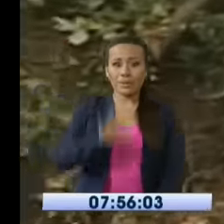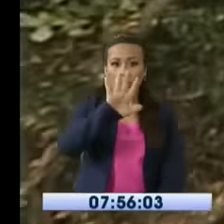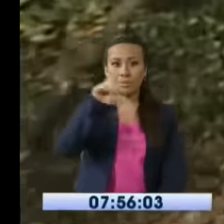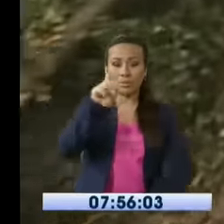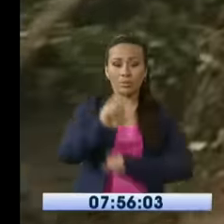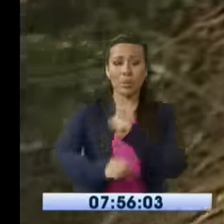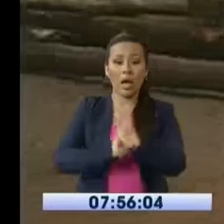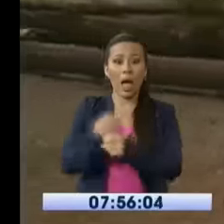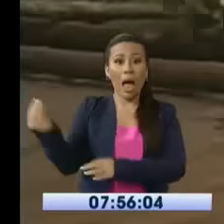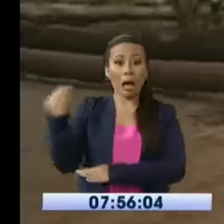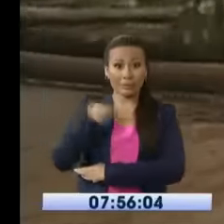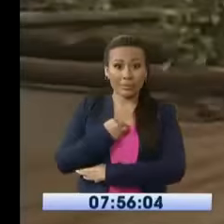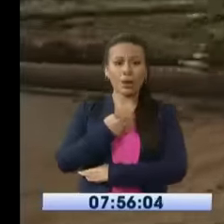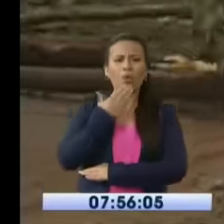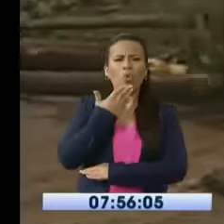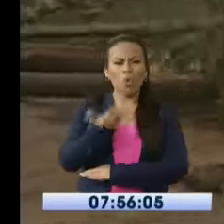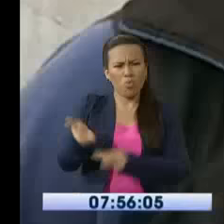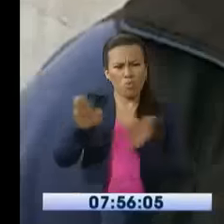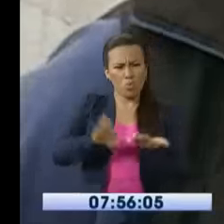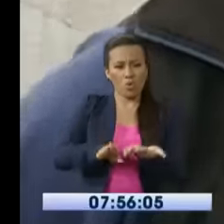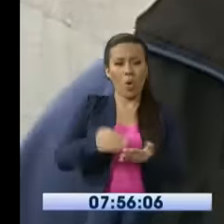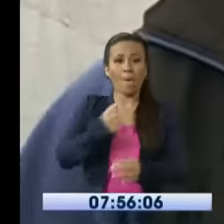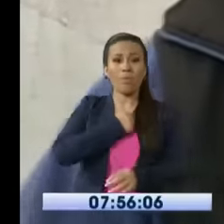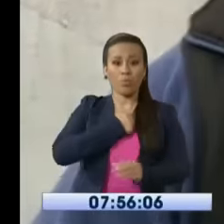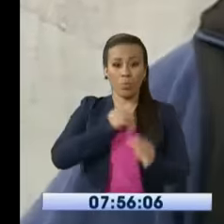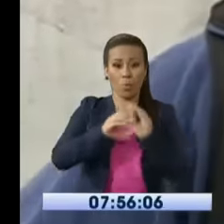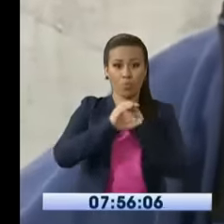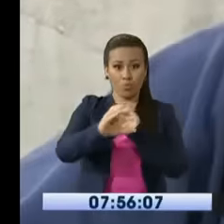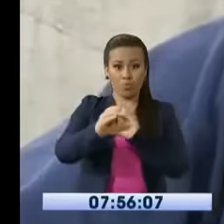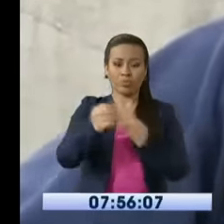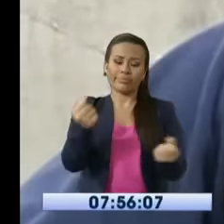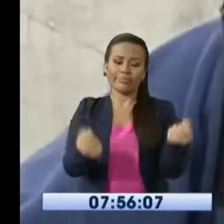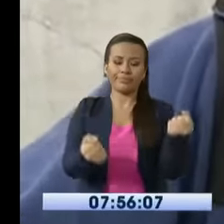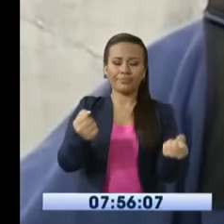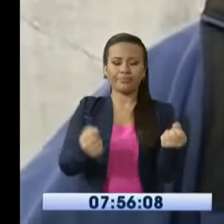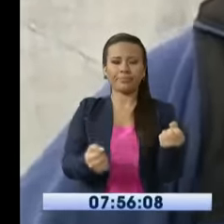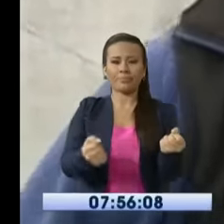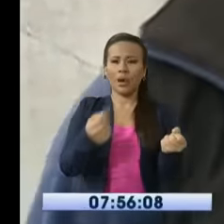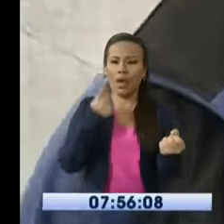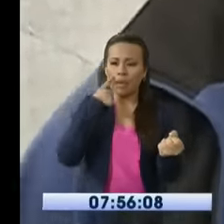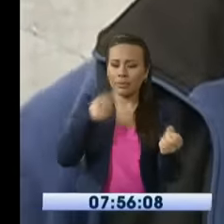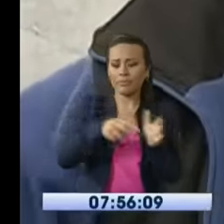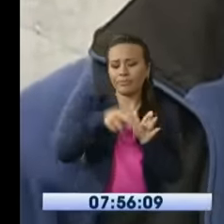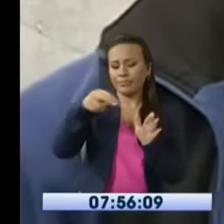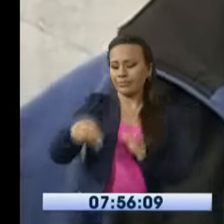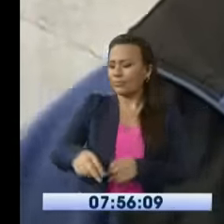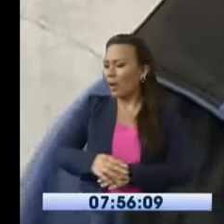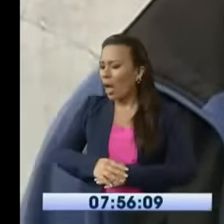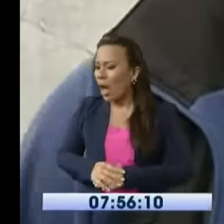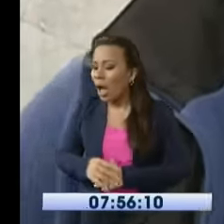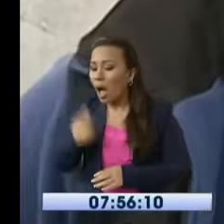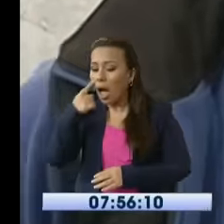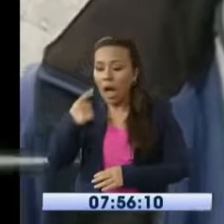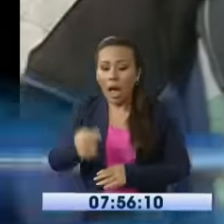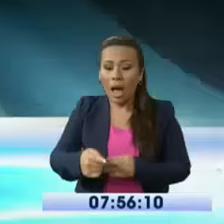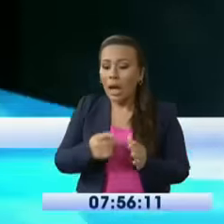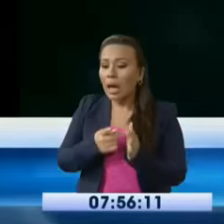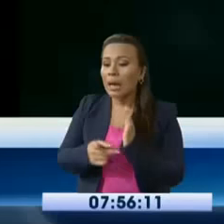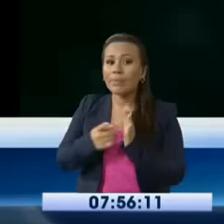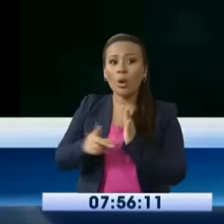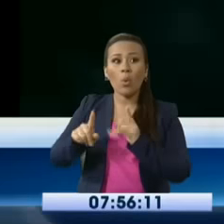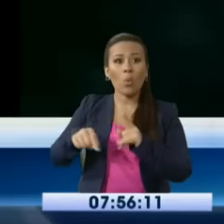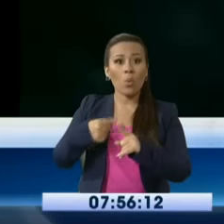Según datos, el dueño del bus fue alcanzado por una roca que cayó de la parte alta cuando